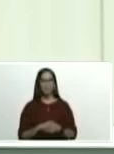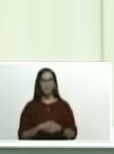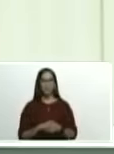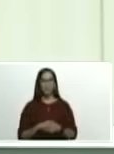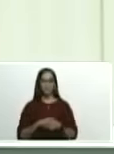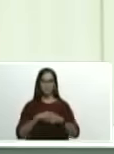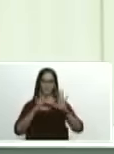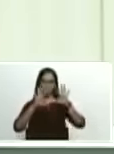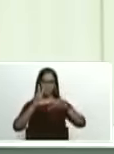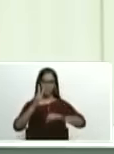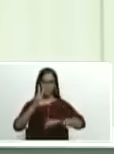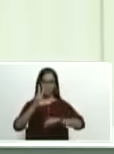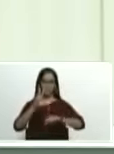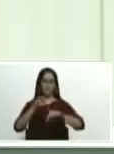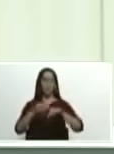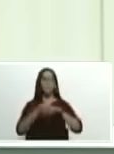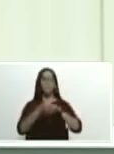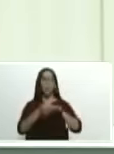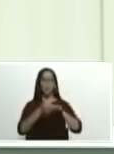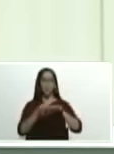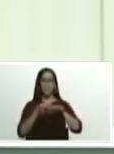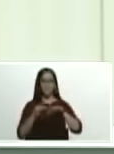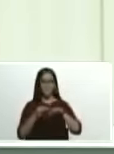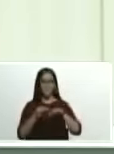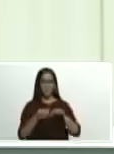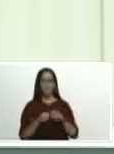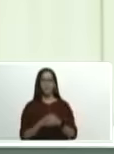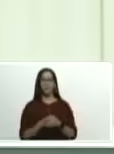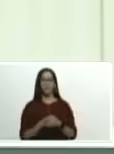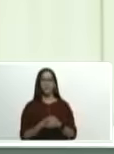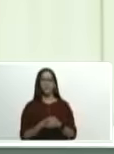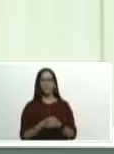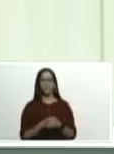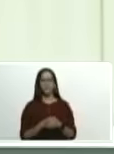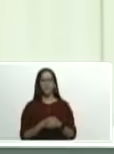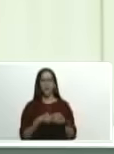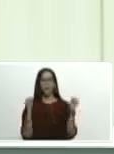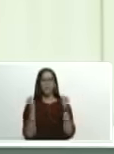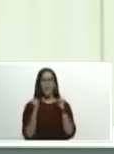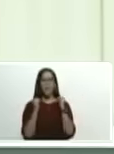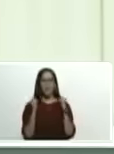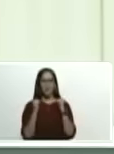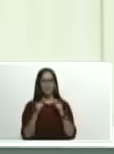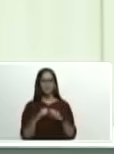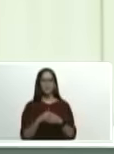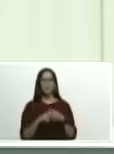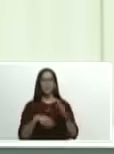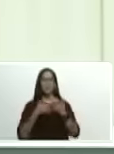Número 13, municipio Carraciolo, Parra, Olmedo, Tucaní, Mérida,